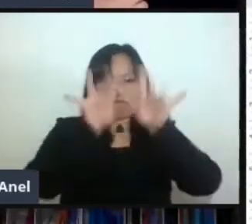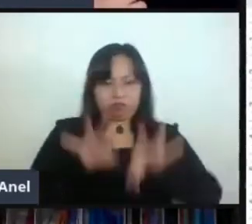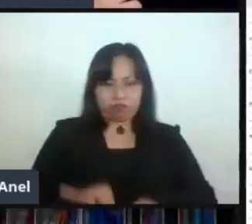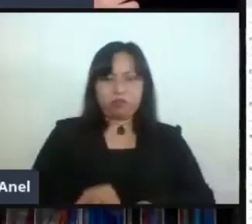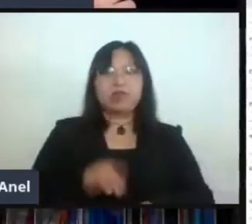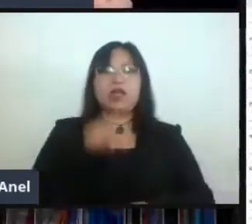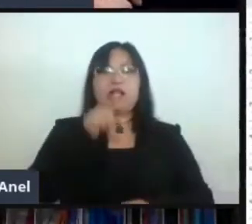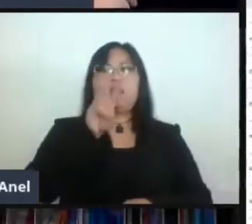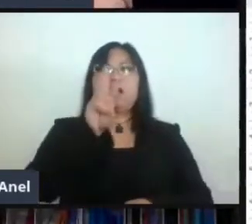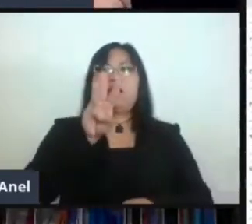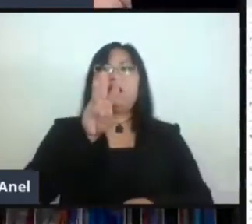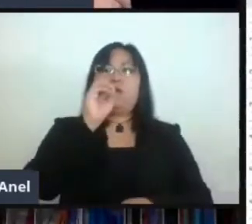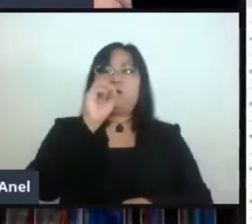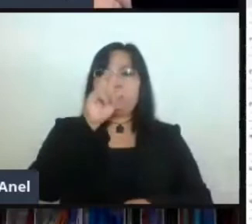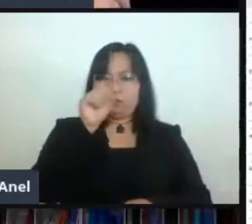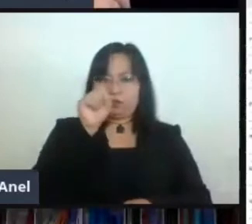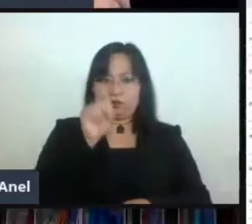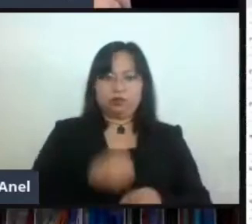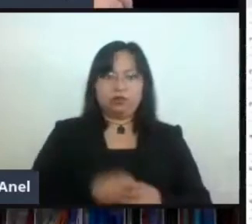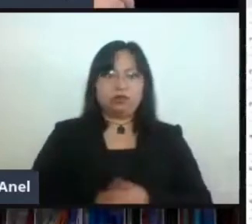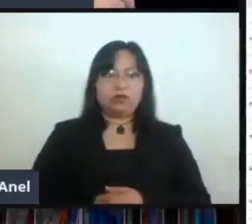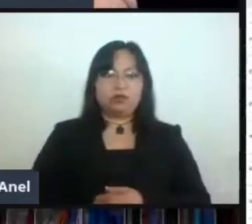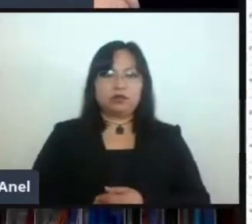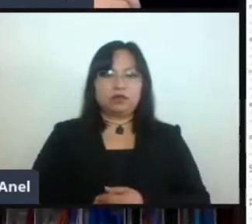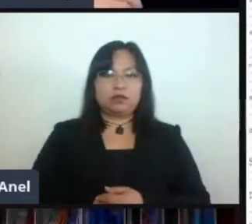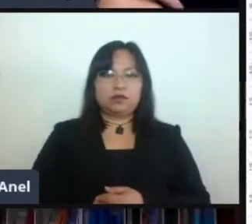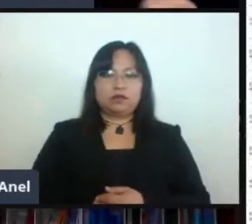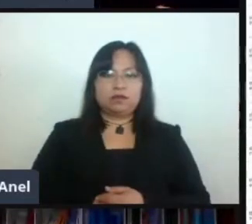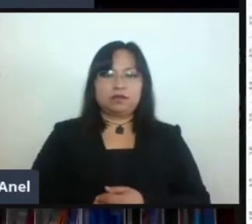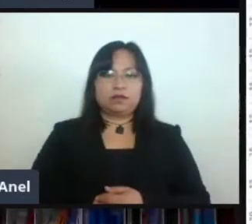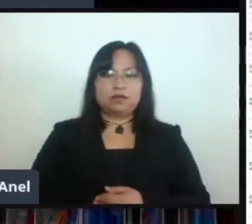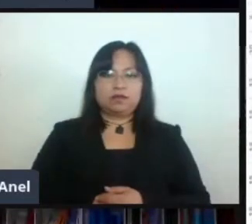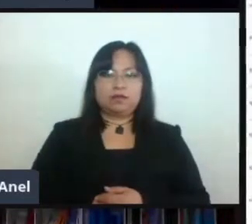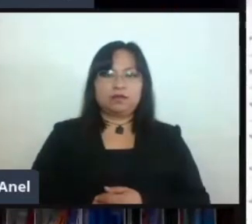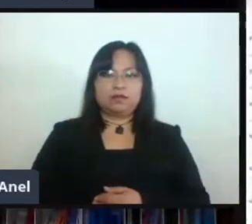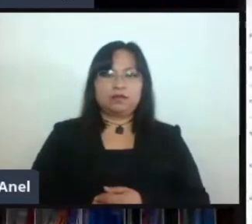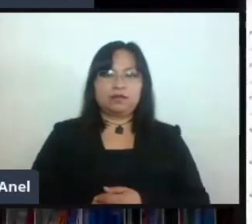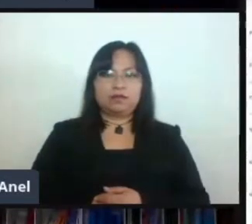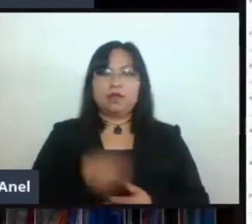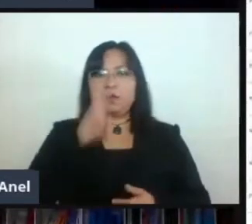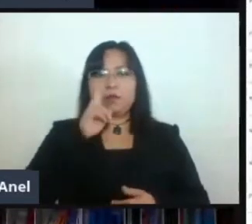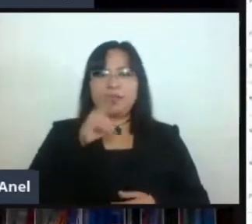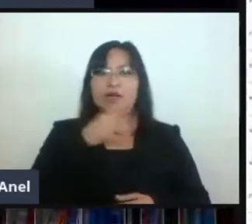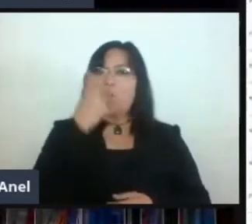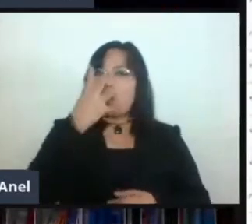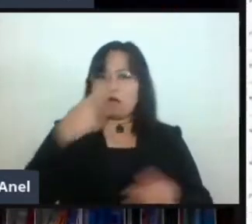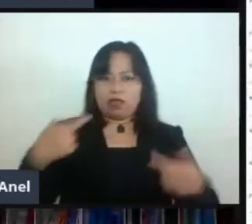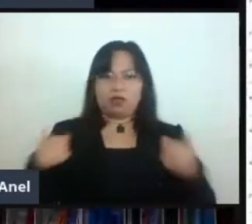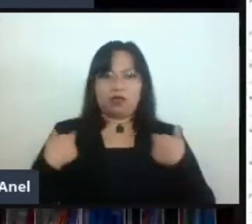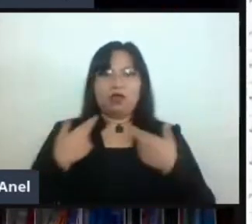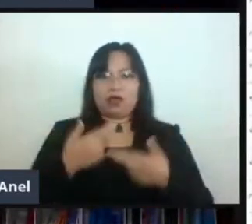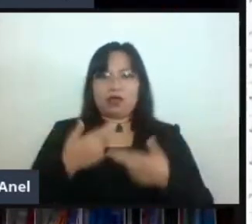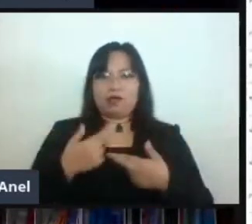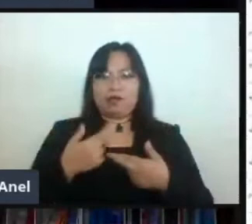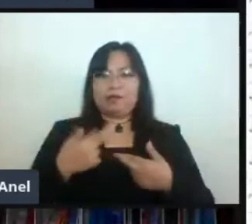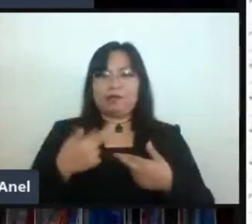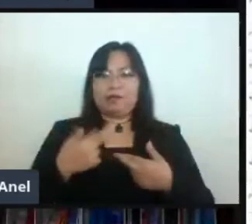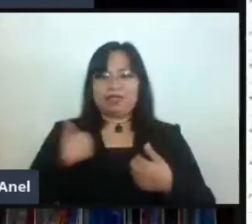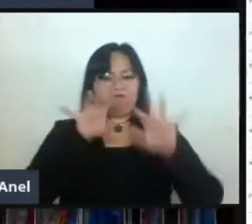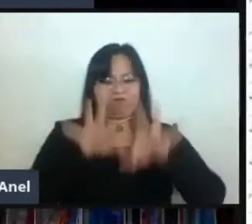¿no? Exactamente. Esta es una guía, Carlos. Tiene cuatro preguntas. Ahorita difícilmente